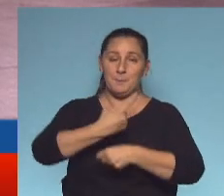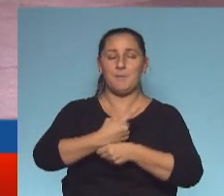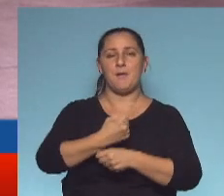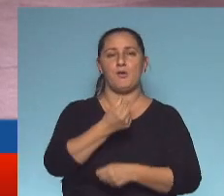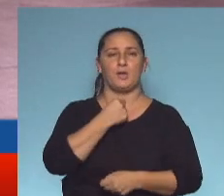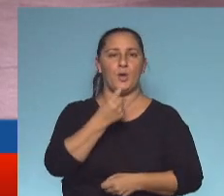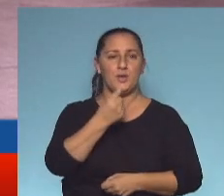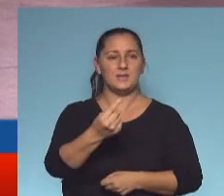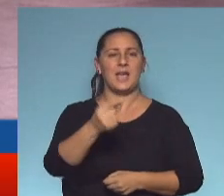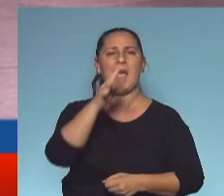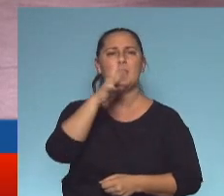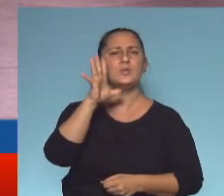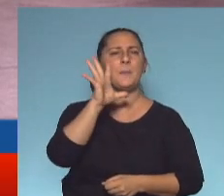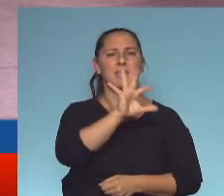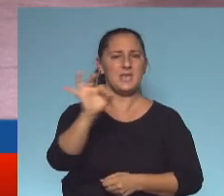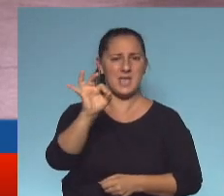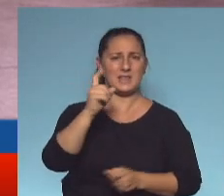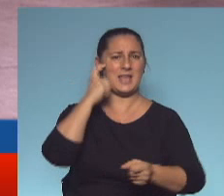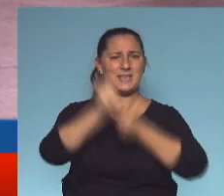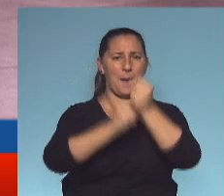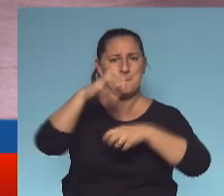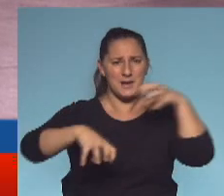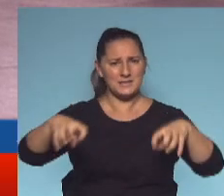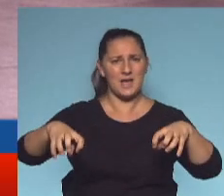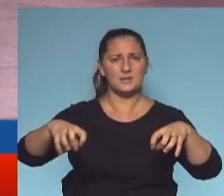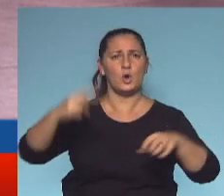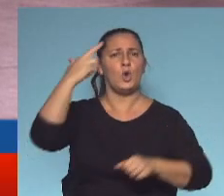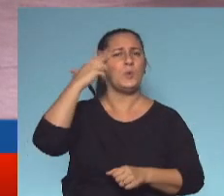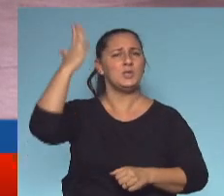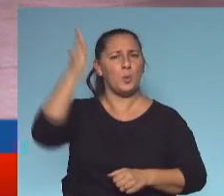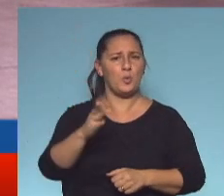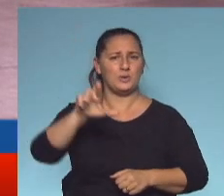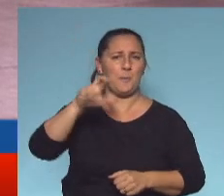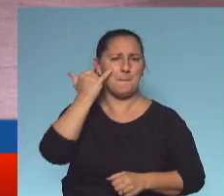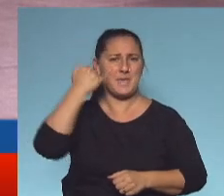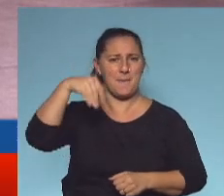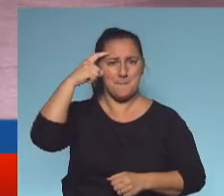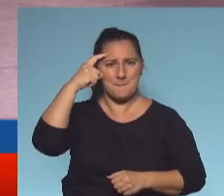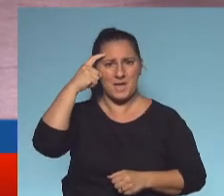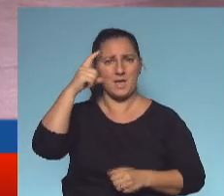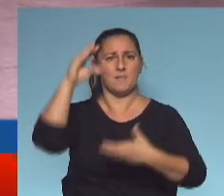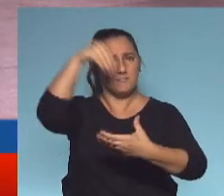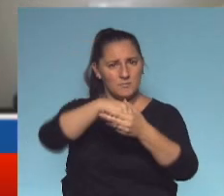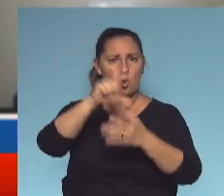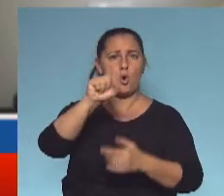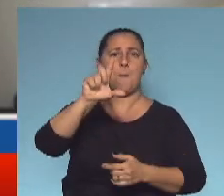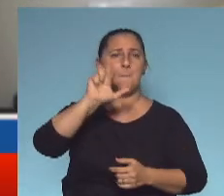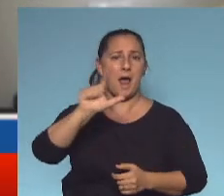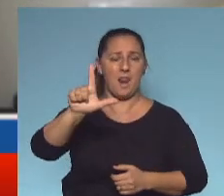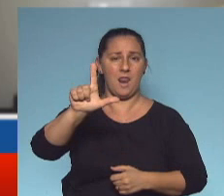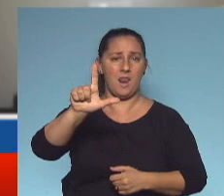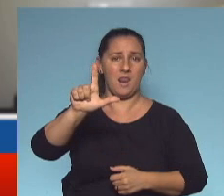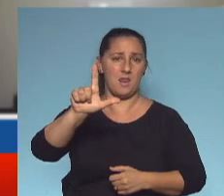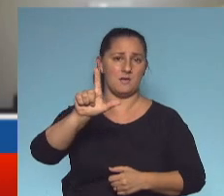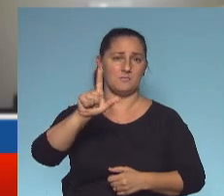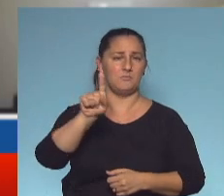decir que las 14.500 empresas, 95% de ellas pymes, que integran COPAL, y el